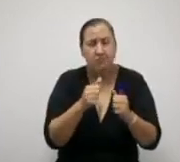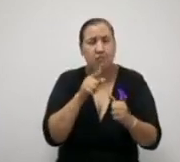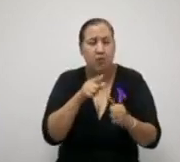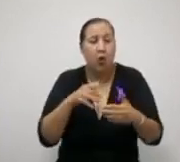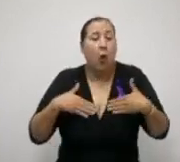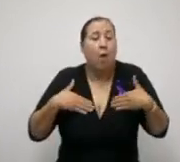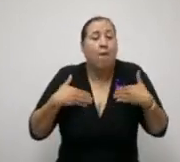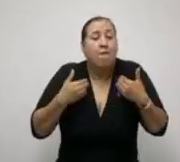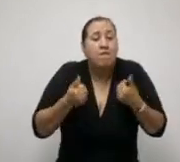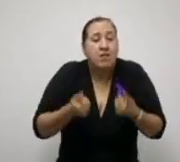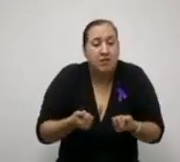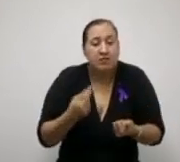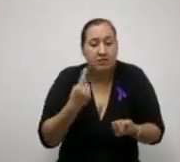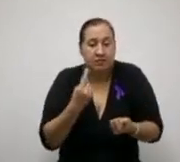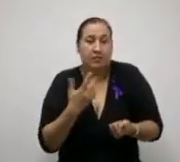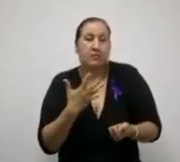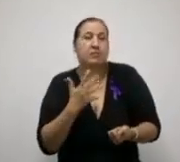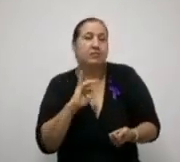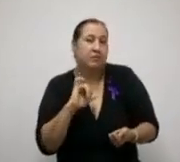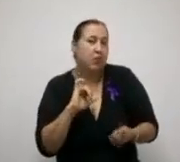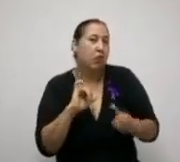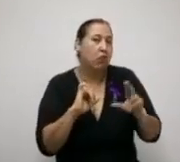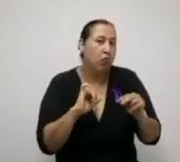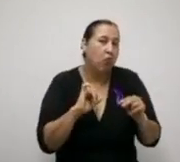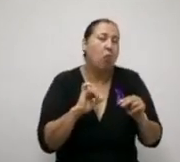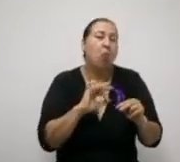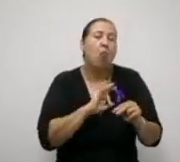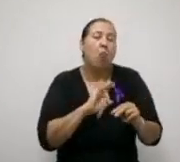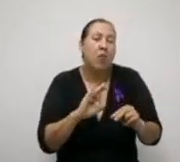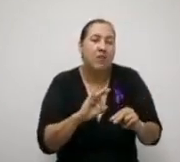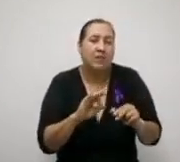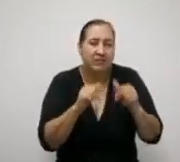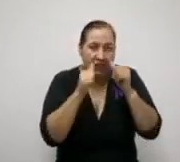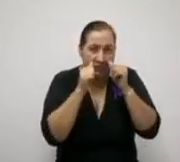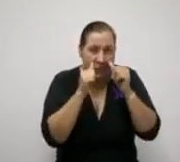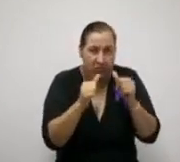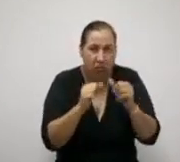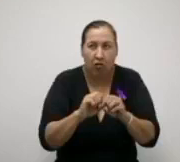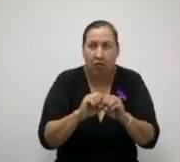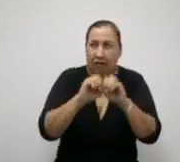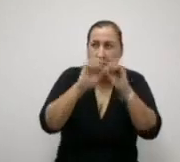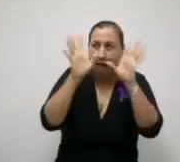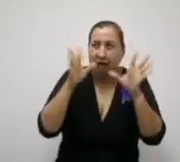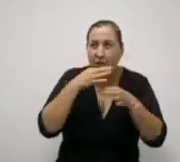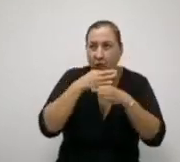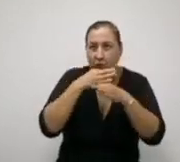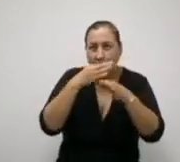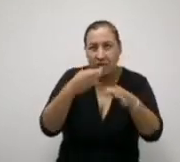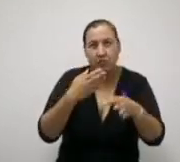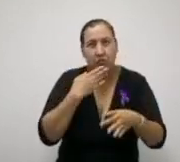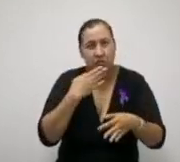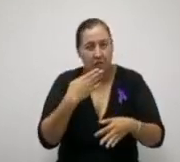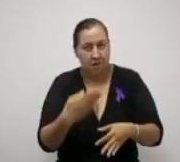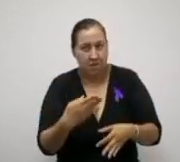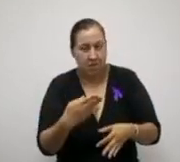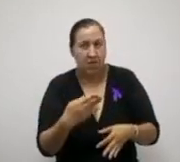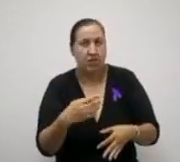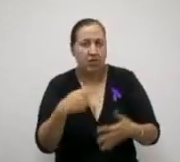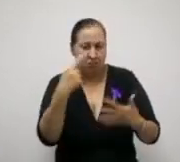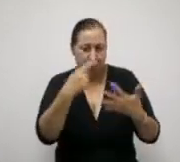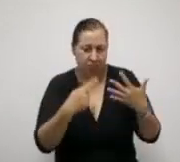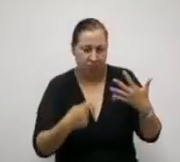confianza a las usuarias con una información accesible, objetiva, clara, veraz, suficiente y basada en evidencia